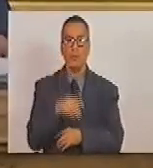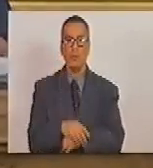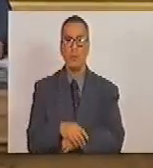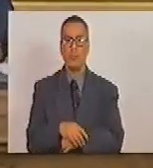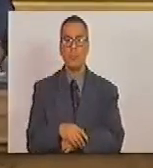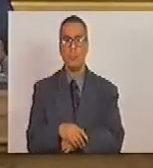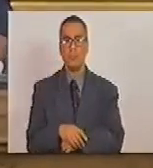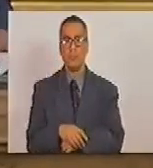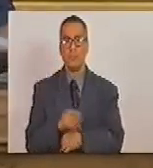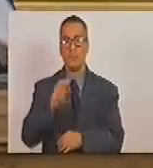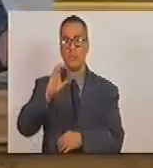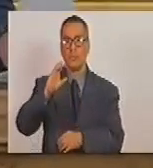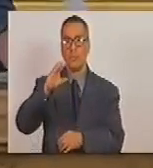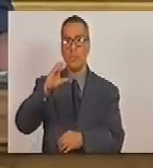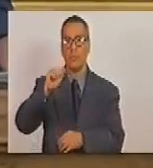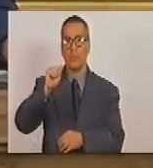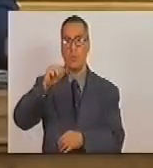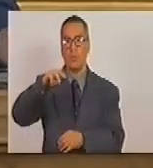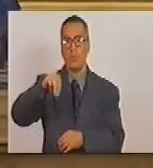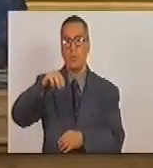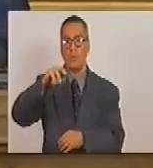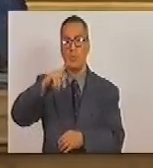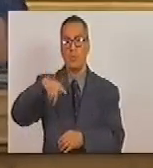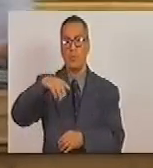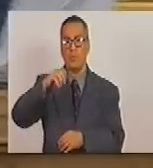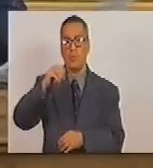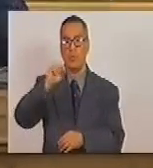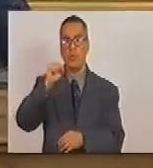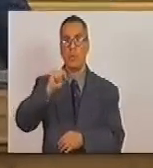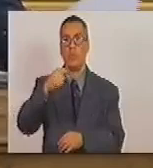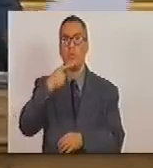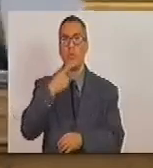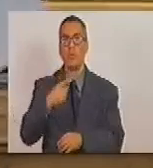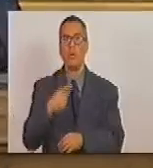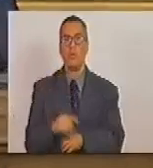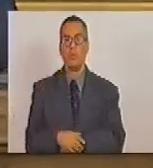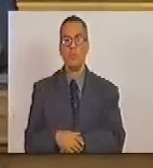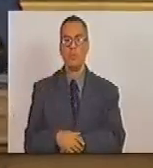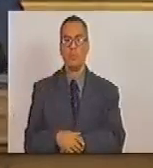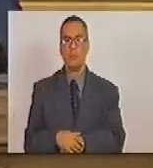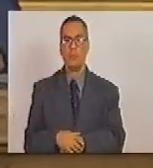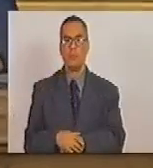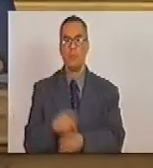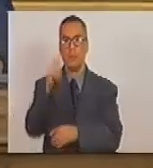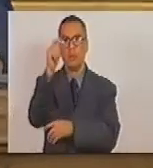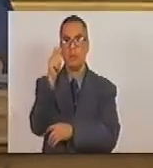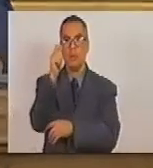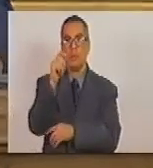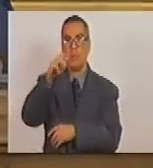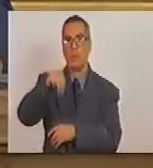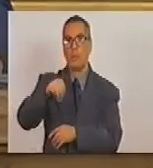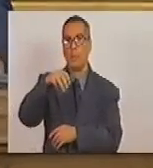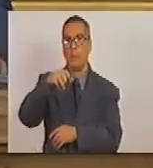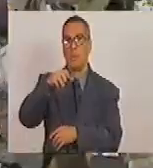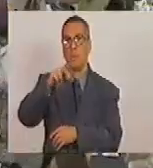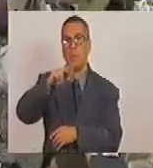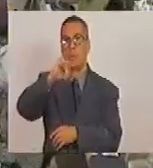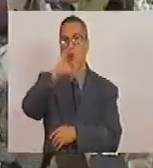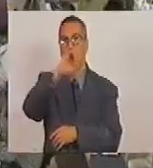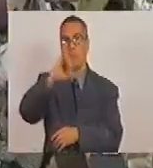diputado Campos. Voy a dejar en el derecho de palabra a la diputada Marixa